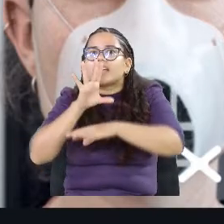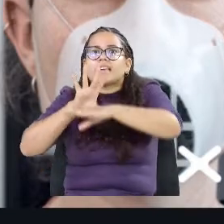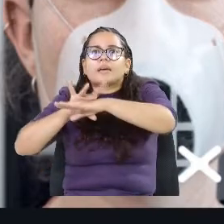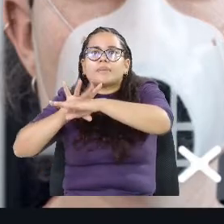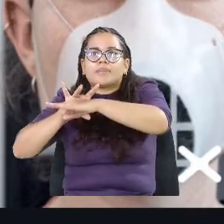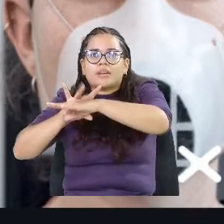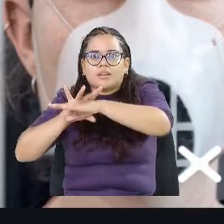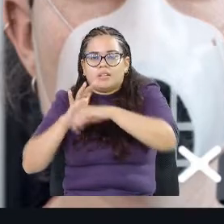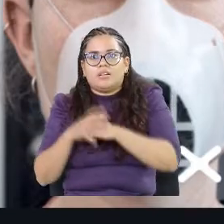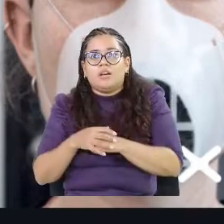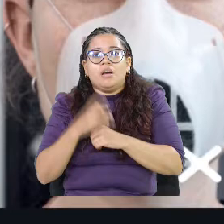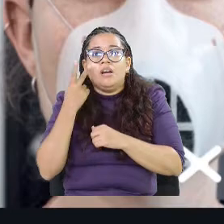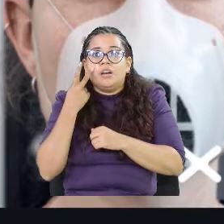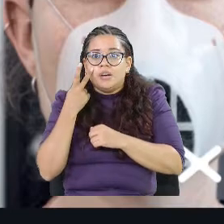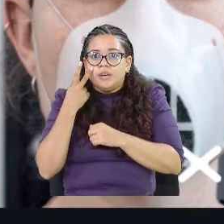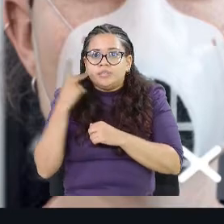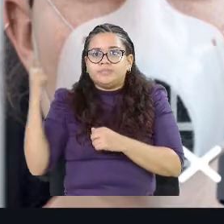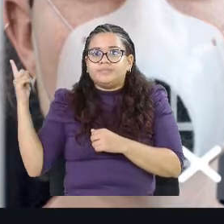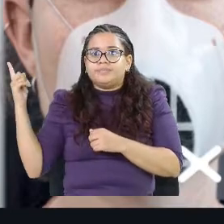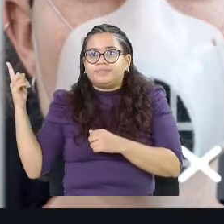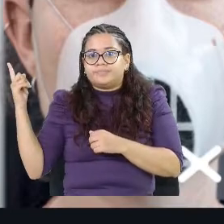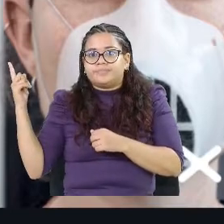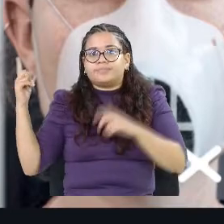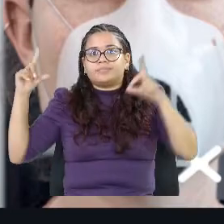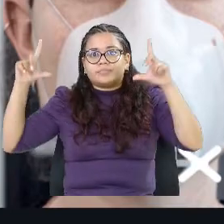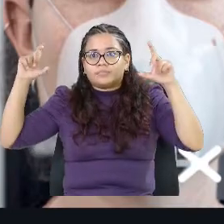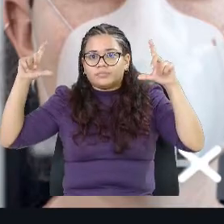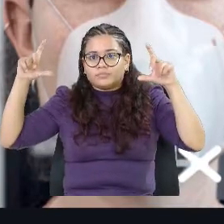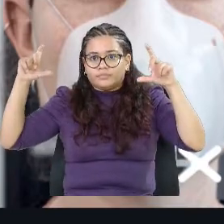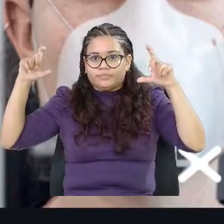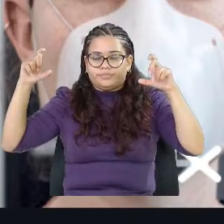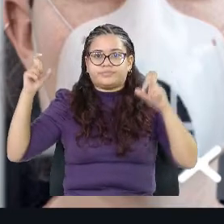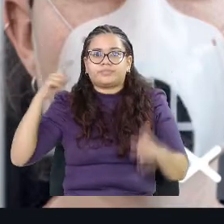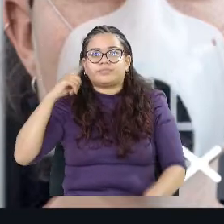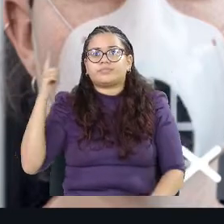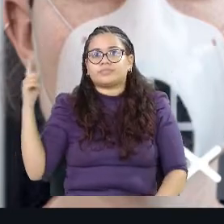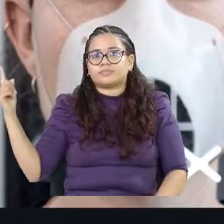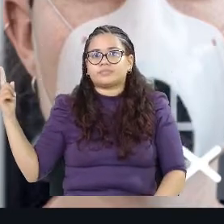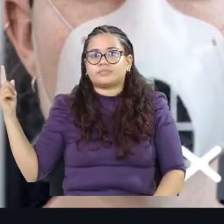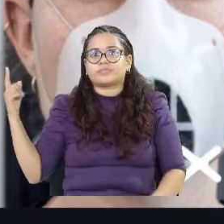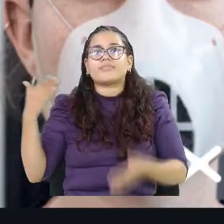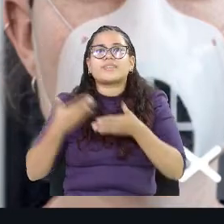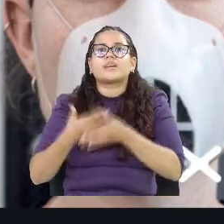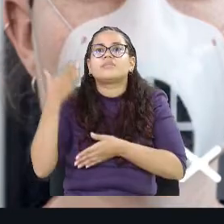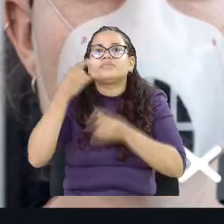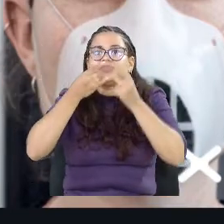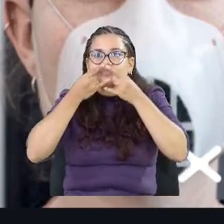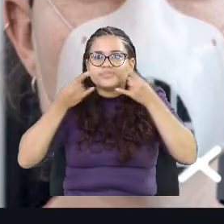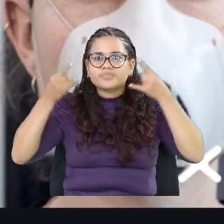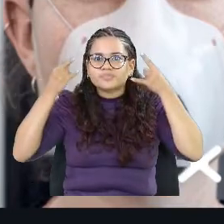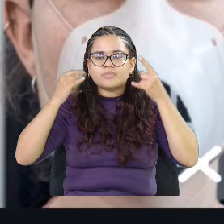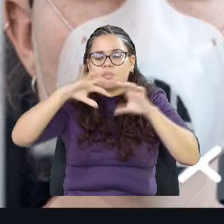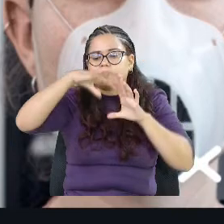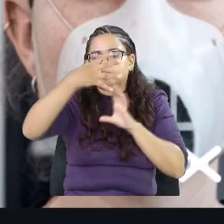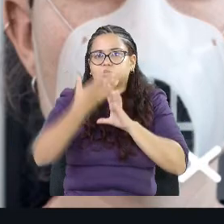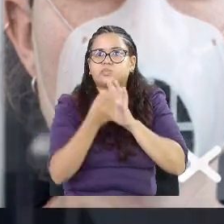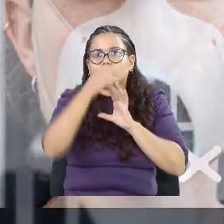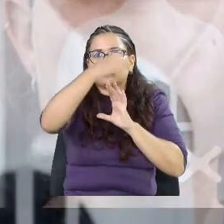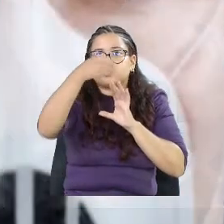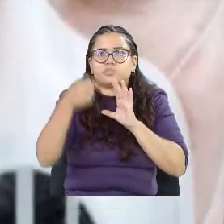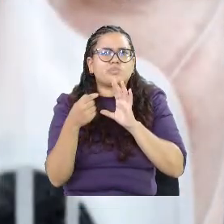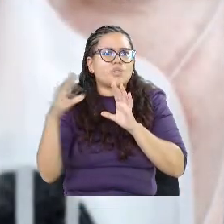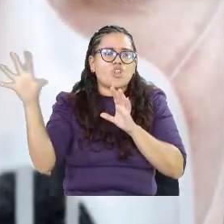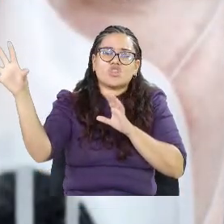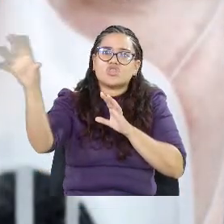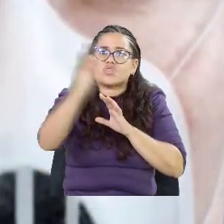Entonces en esta foto vemos más o menos algo muy parecido. Se empezaron a crear alrededor del mundo, se conectaron